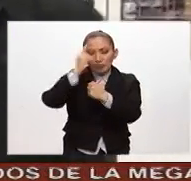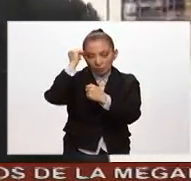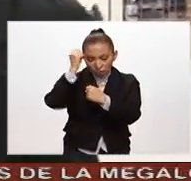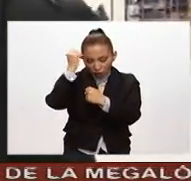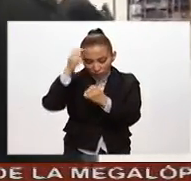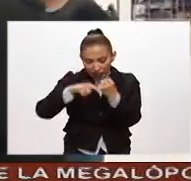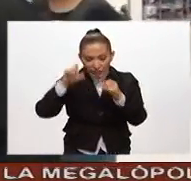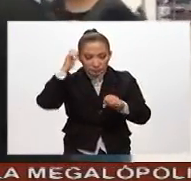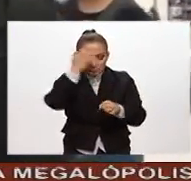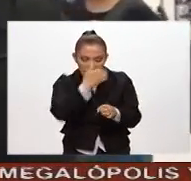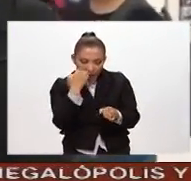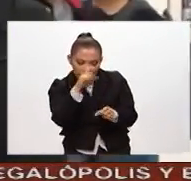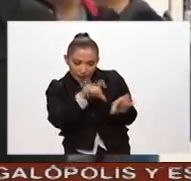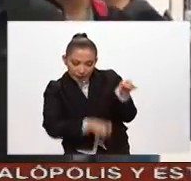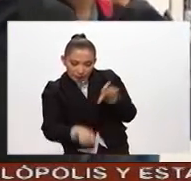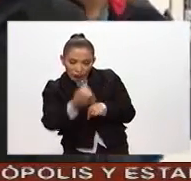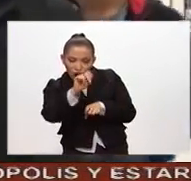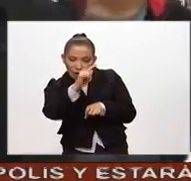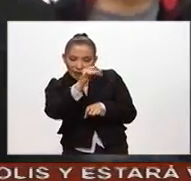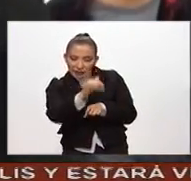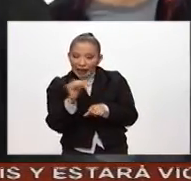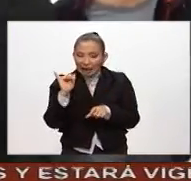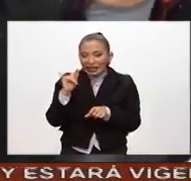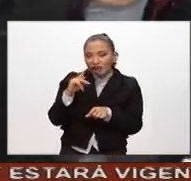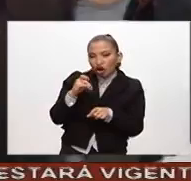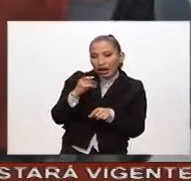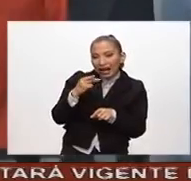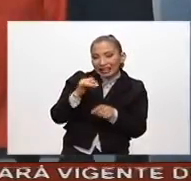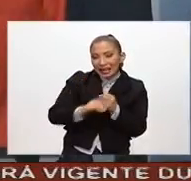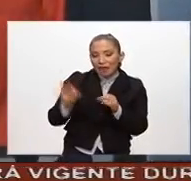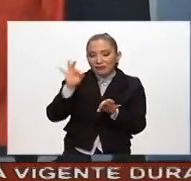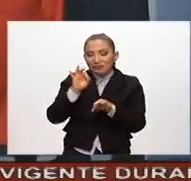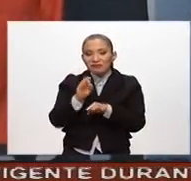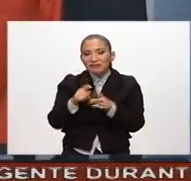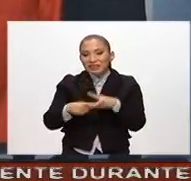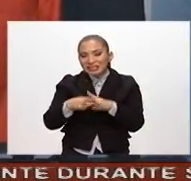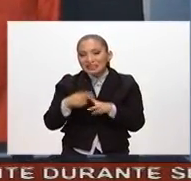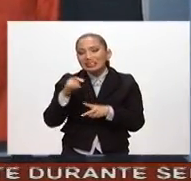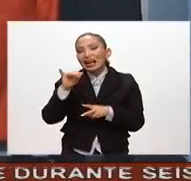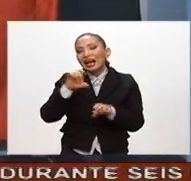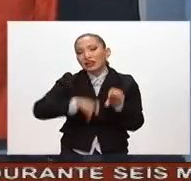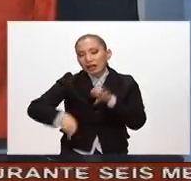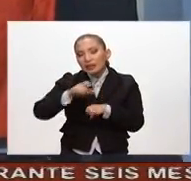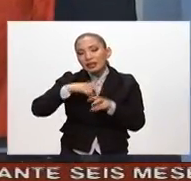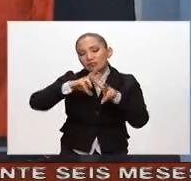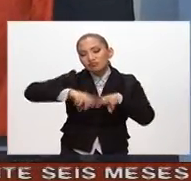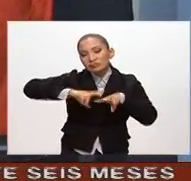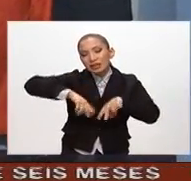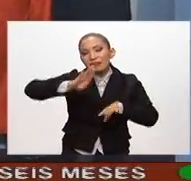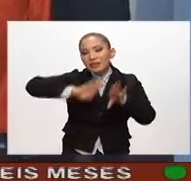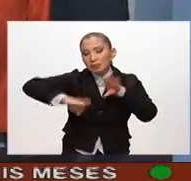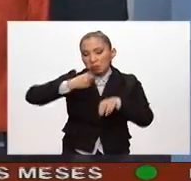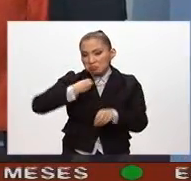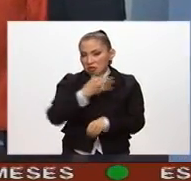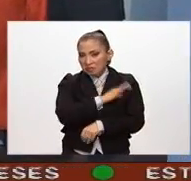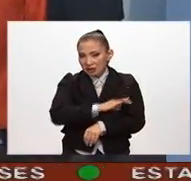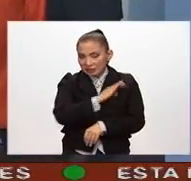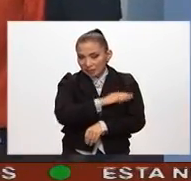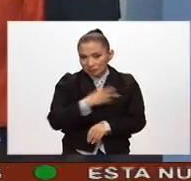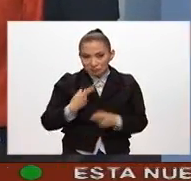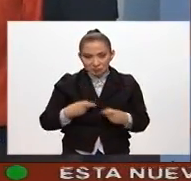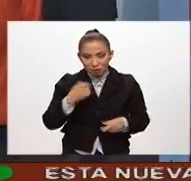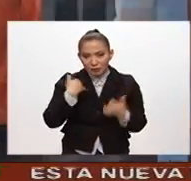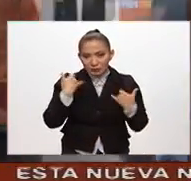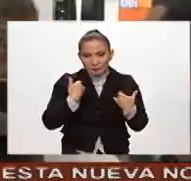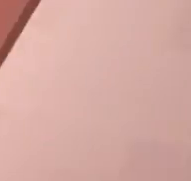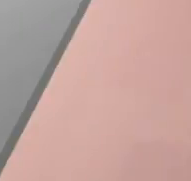teóricos, experimentales en química orgánica, inorgánica, físico-química, química analítica y bioquímica. Muchas felicidades a estos jóvenes